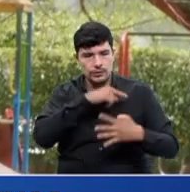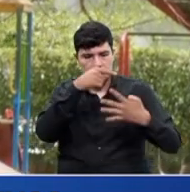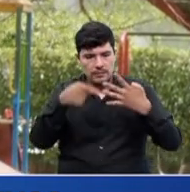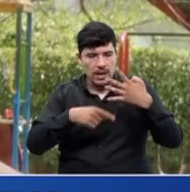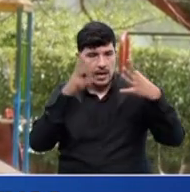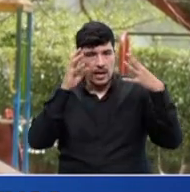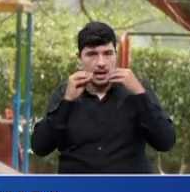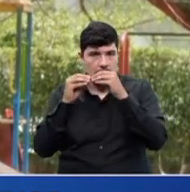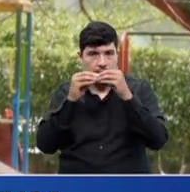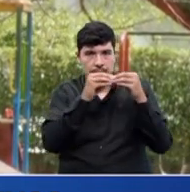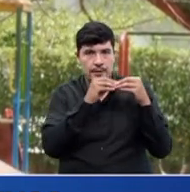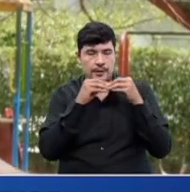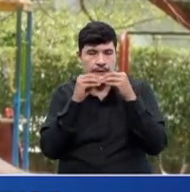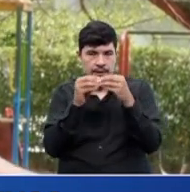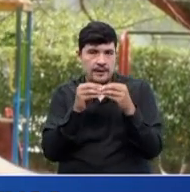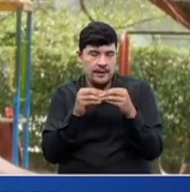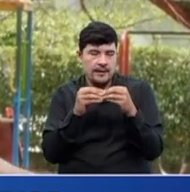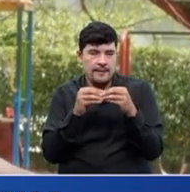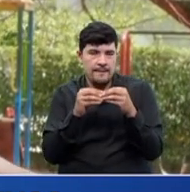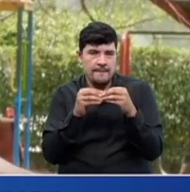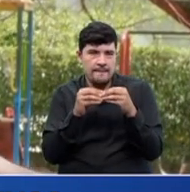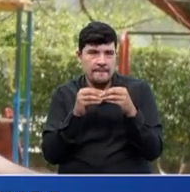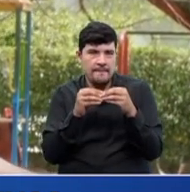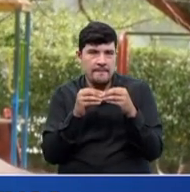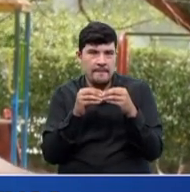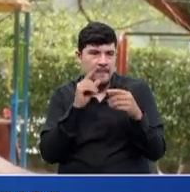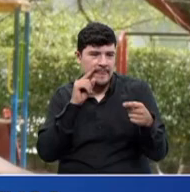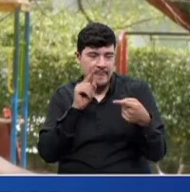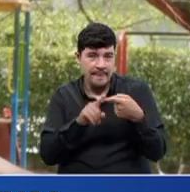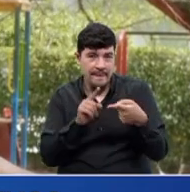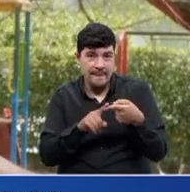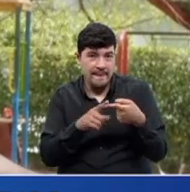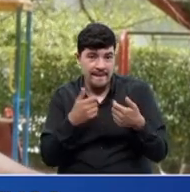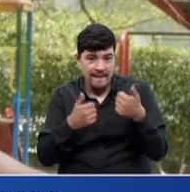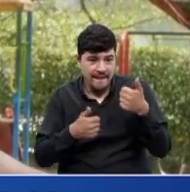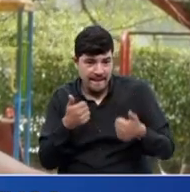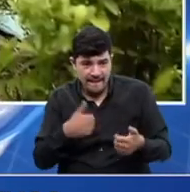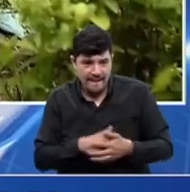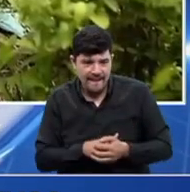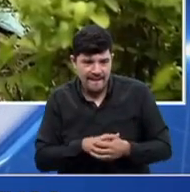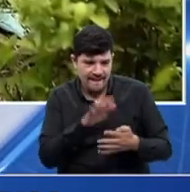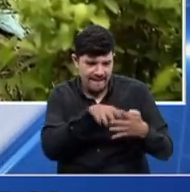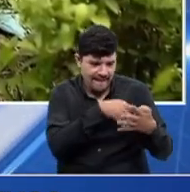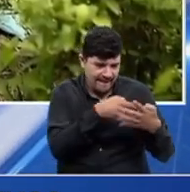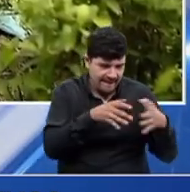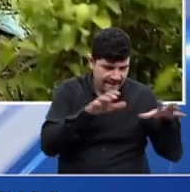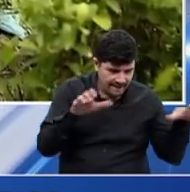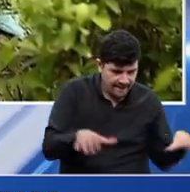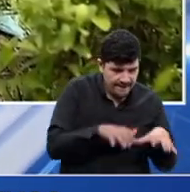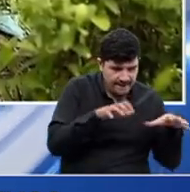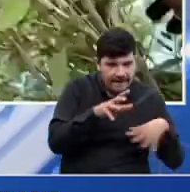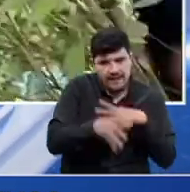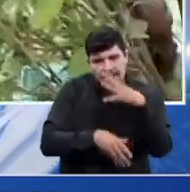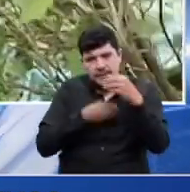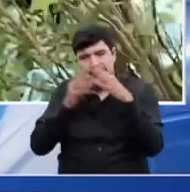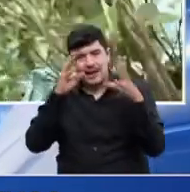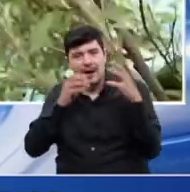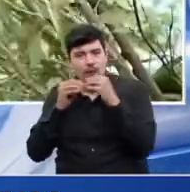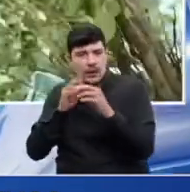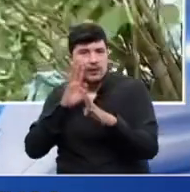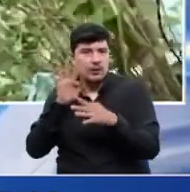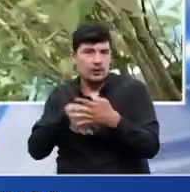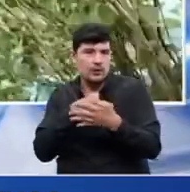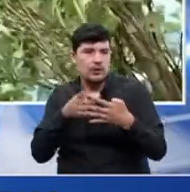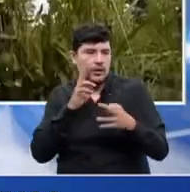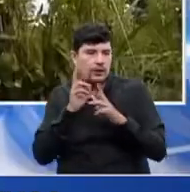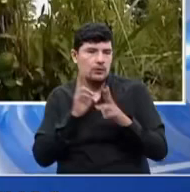la culminación de un feliz término de poder agotar, no solamente en materia de agenda, pero también de acuerdos en el pliego de peticiones que hemos